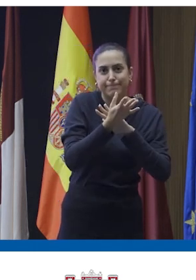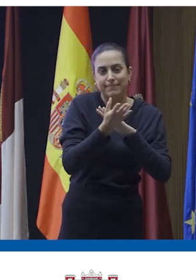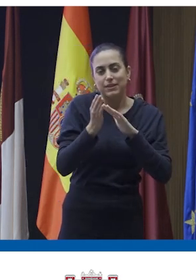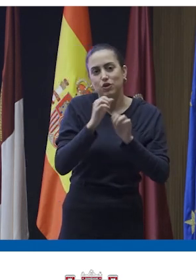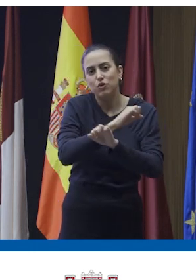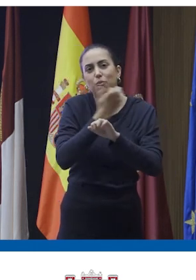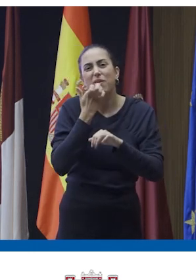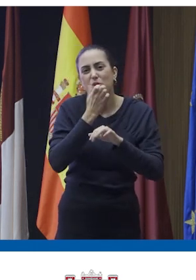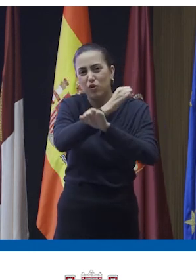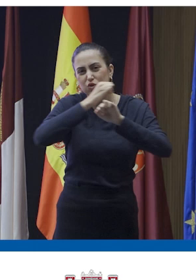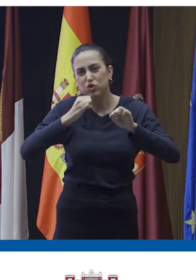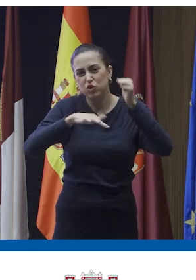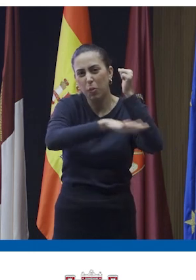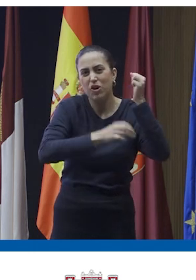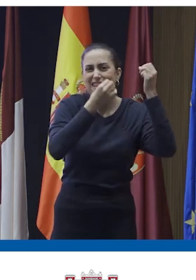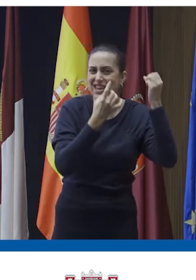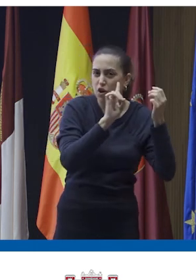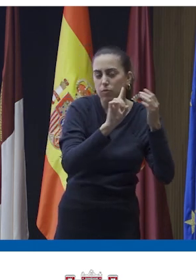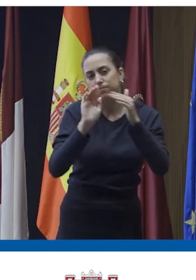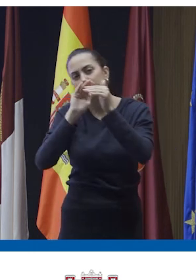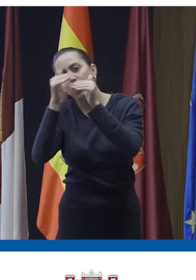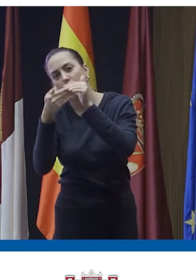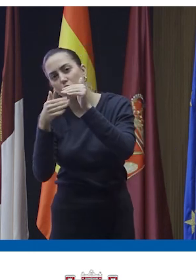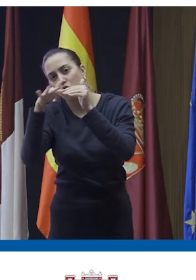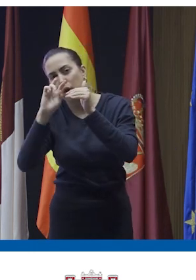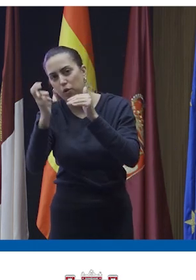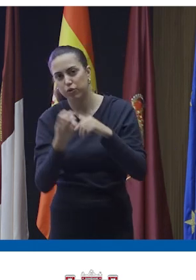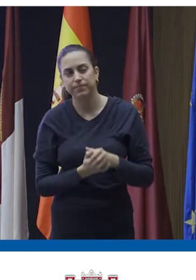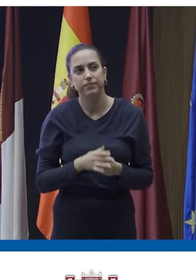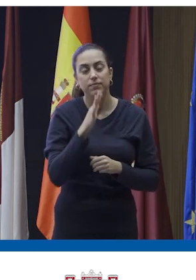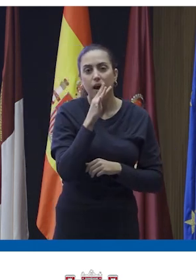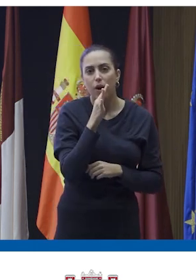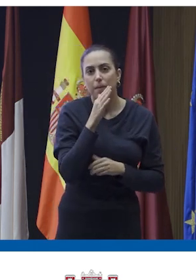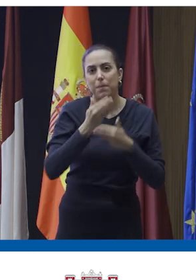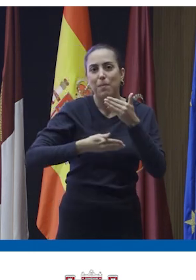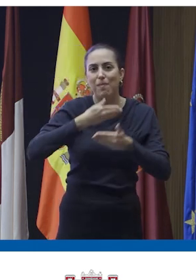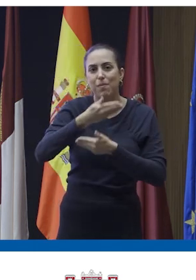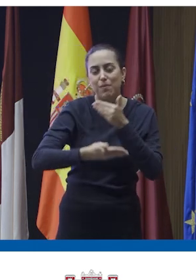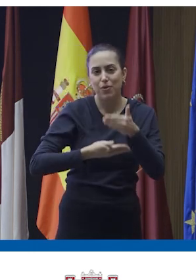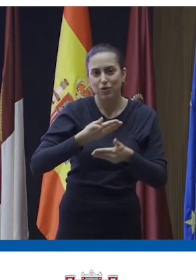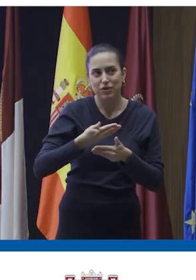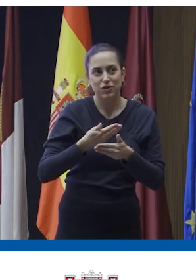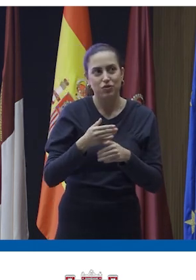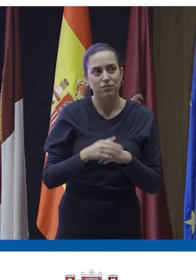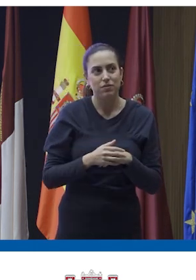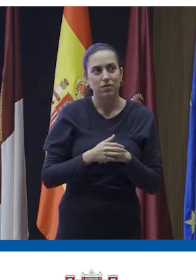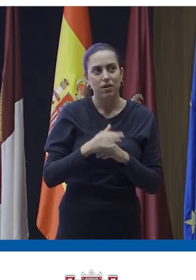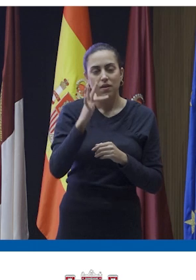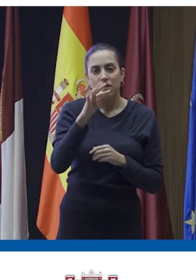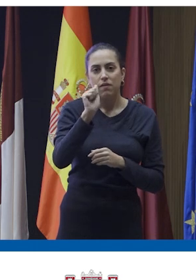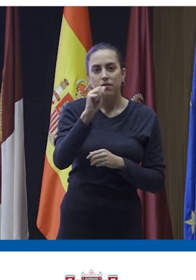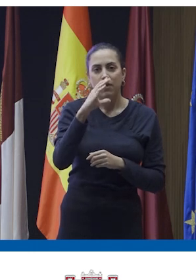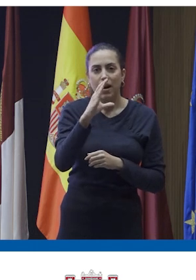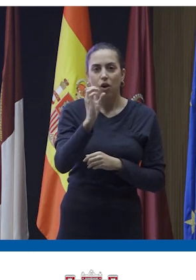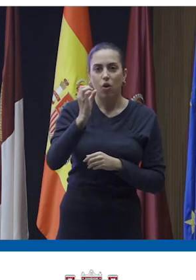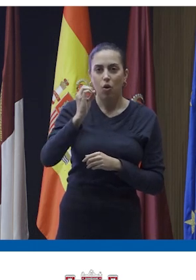soporte pues está dañado. Y bueno, pues ahora vamos a ver una secuencia del proceso de facoemulsificación. He puesto un